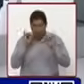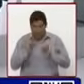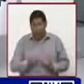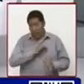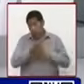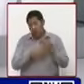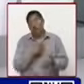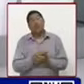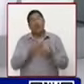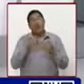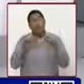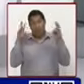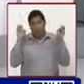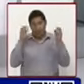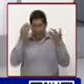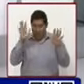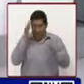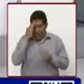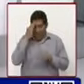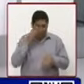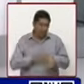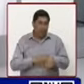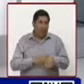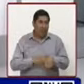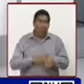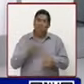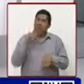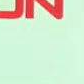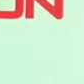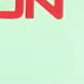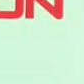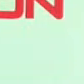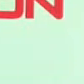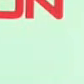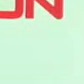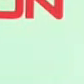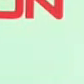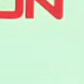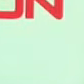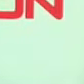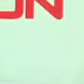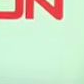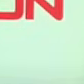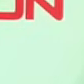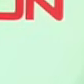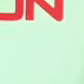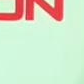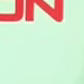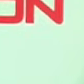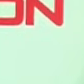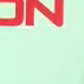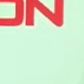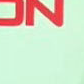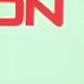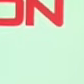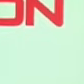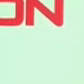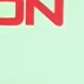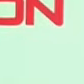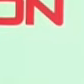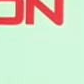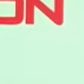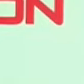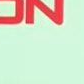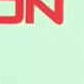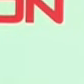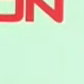ver todo el programa. Genial. Ay, ya lo saben. 19, 18 minutos nada más. Básicamente, nuestro folclore es rico de nuestra música boliviana. El